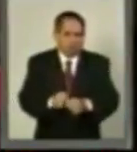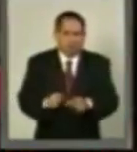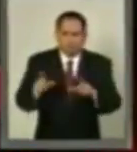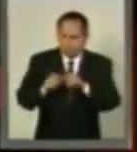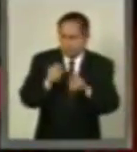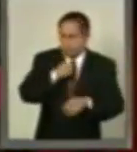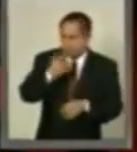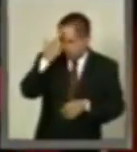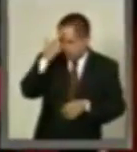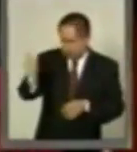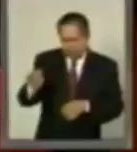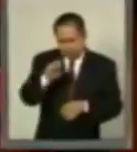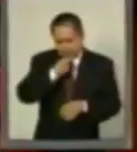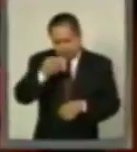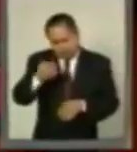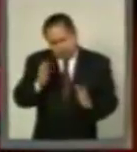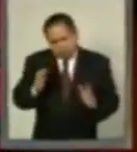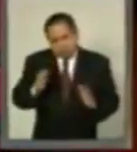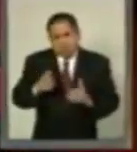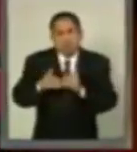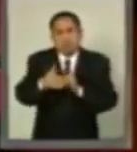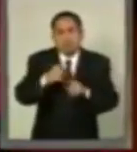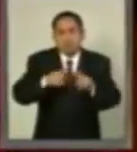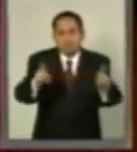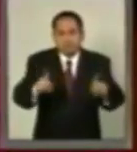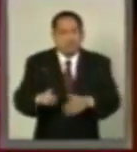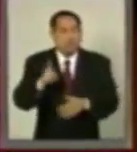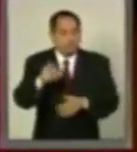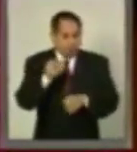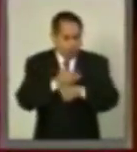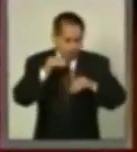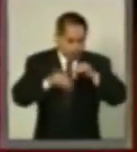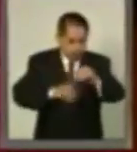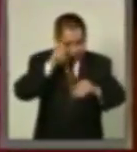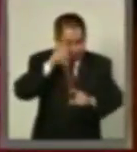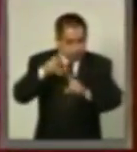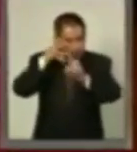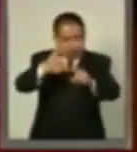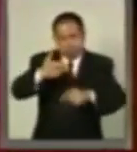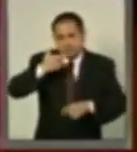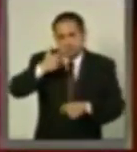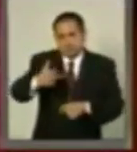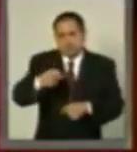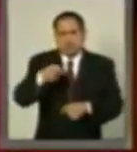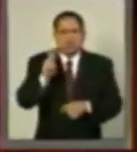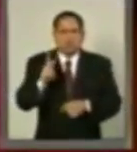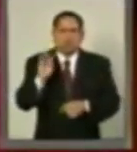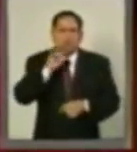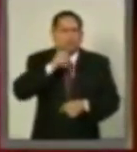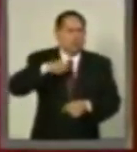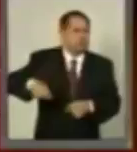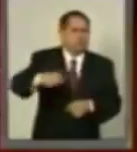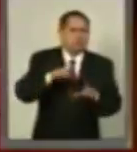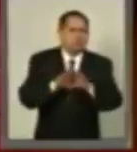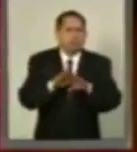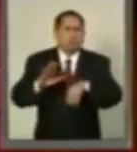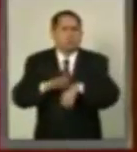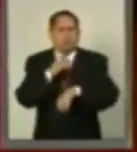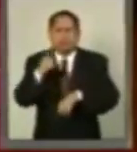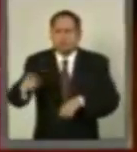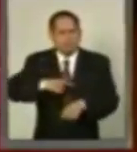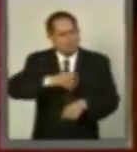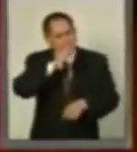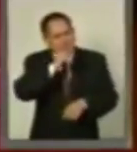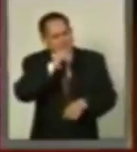correcto su comentario. Pero déjeme decirle que estamos trabajando para llegar a ese lugar. Pero si usted dice, bueno, ¿y por qué no han